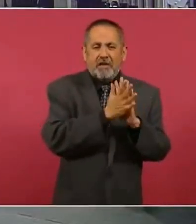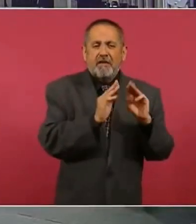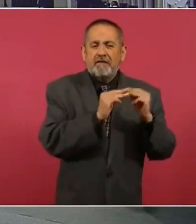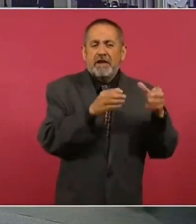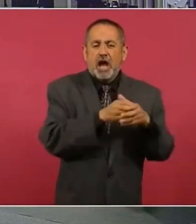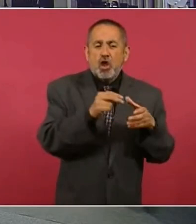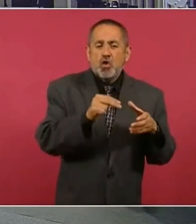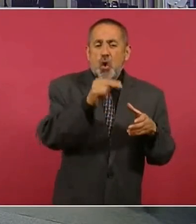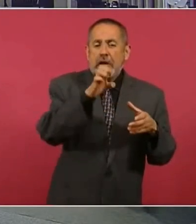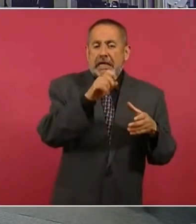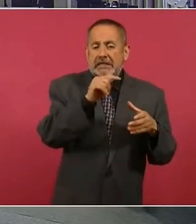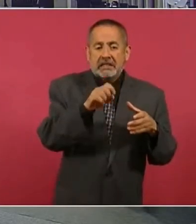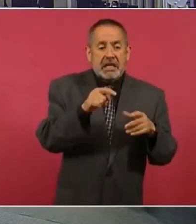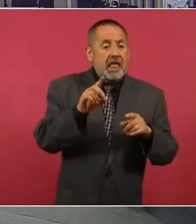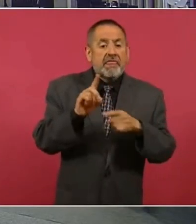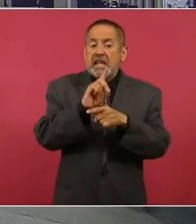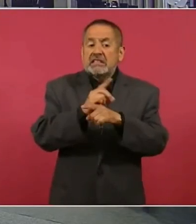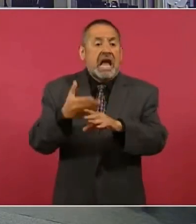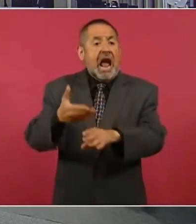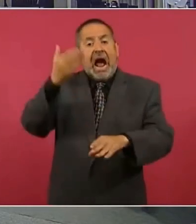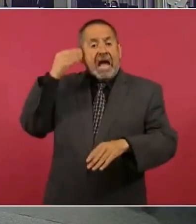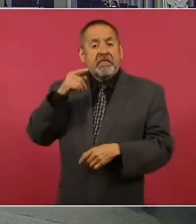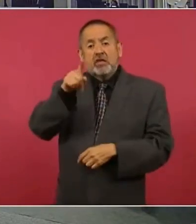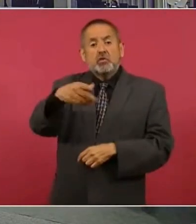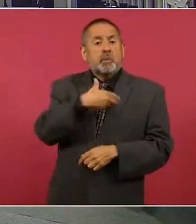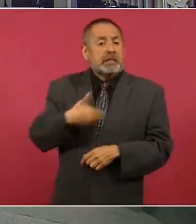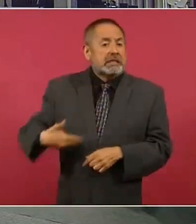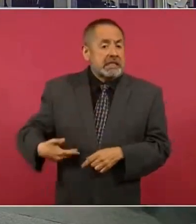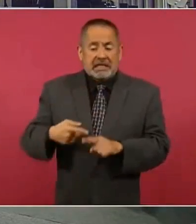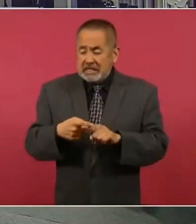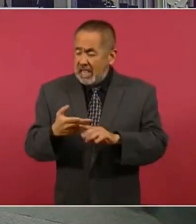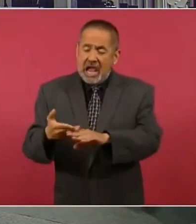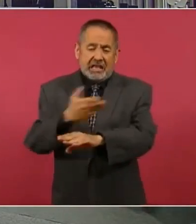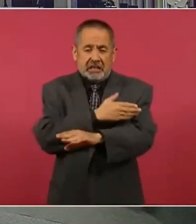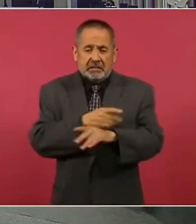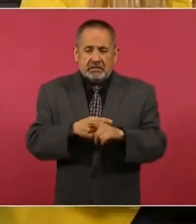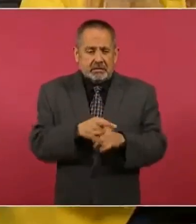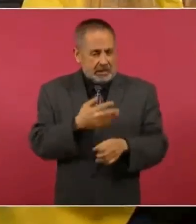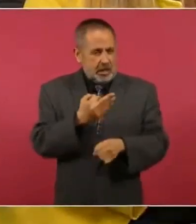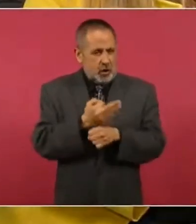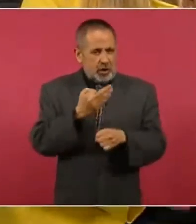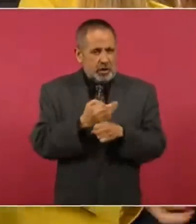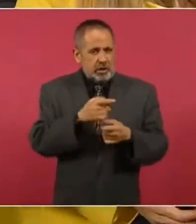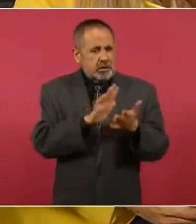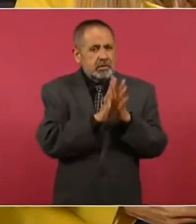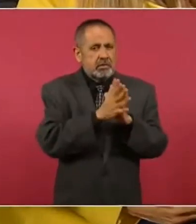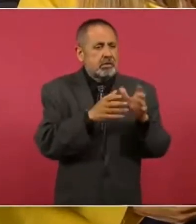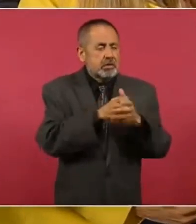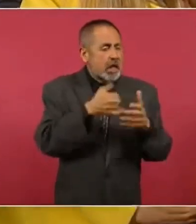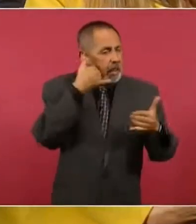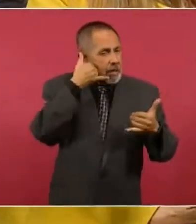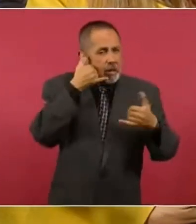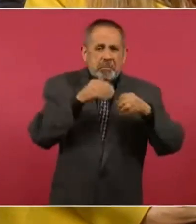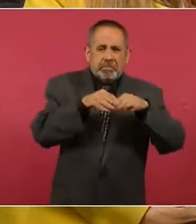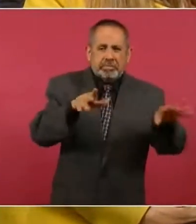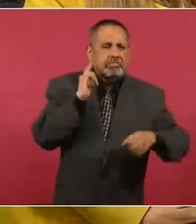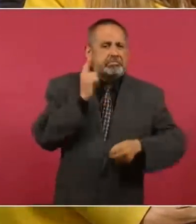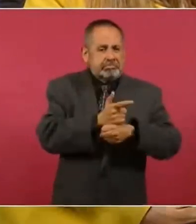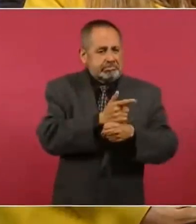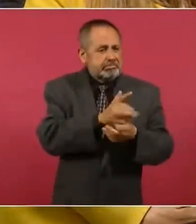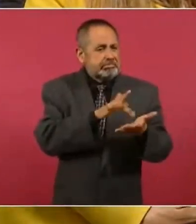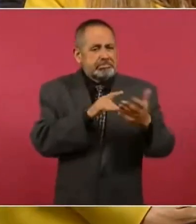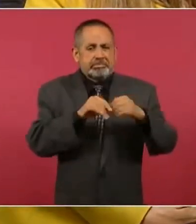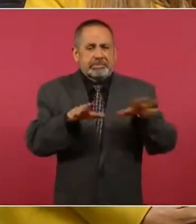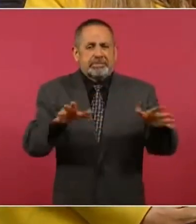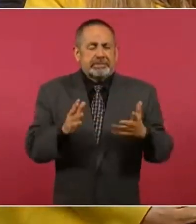es anterior a su gobierno. Lo único que se divulgó de su posible actividad dentro del cártel es una llamada que también